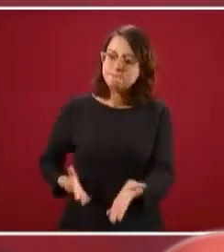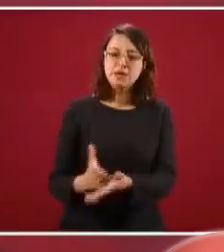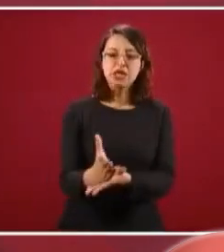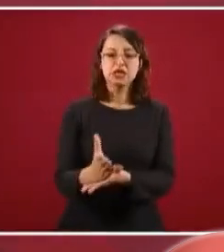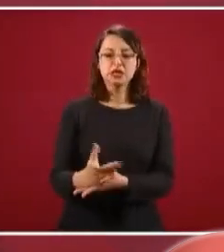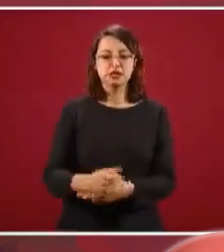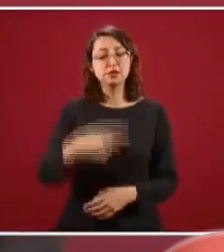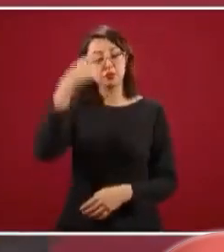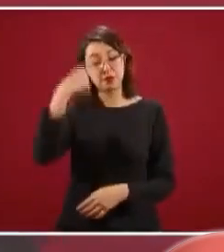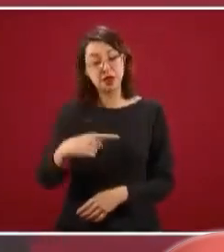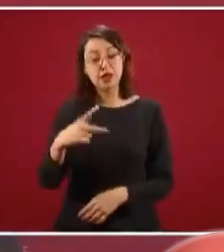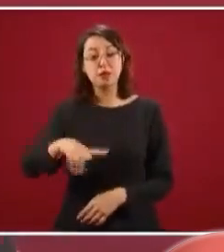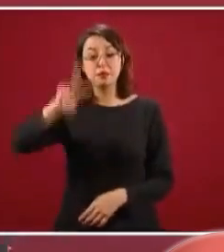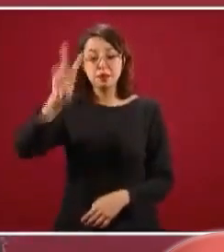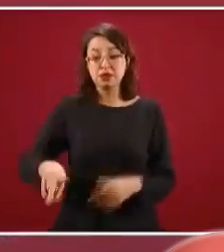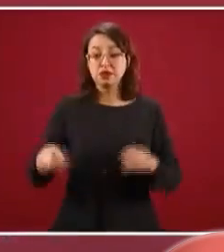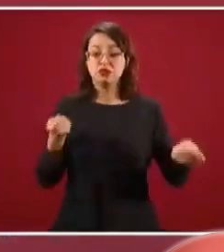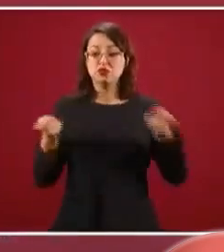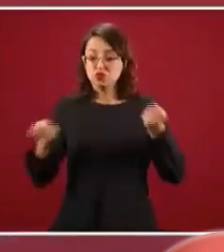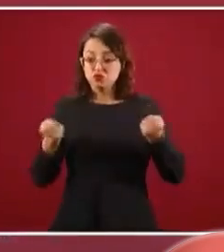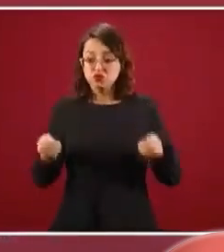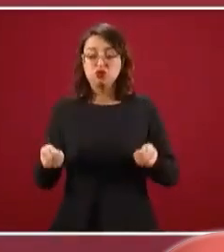se garantiza la estabilidad.